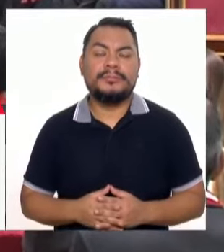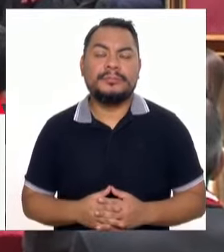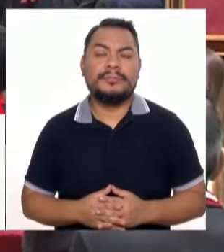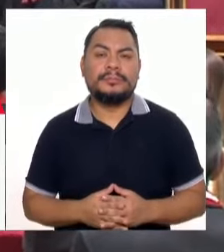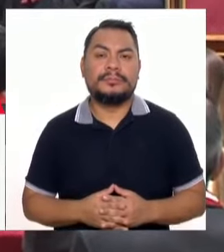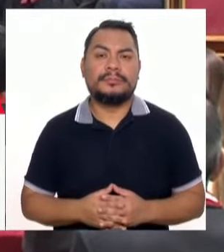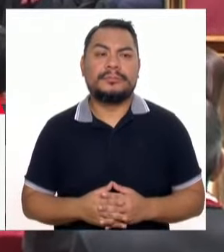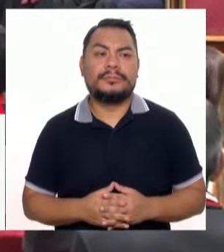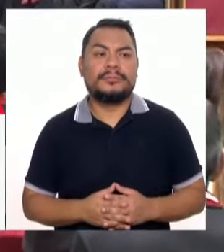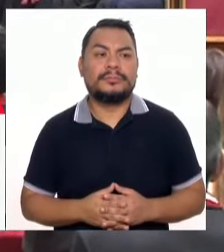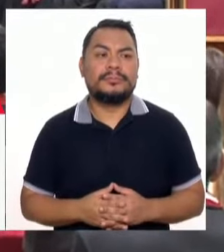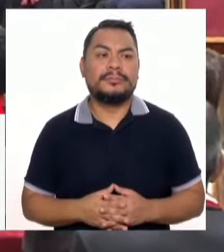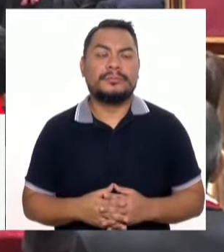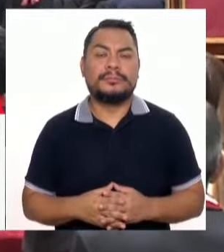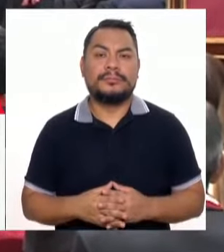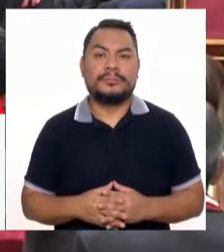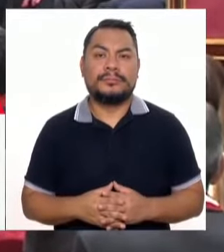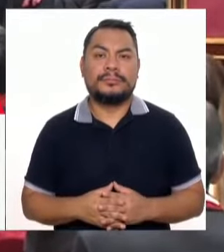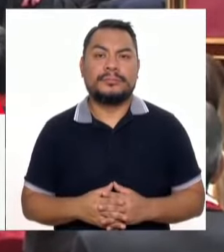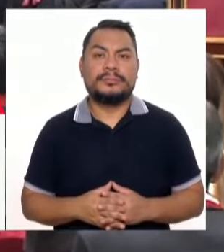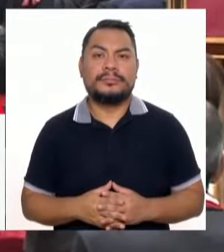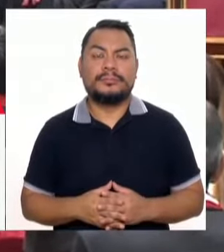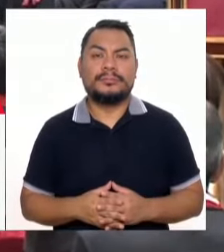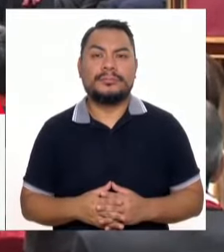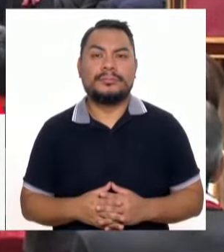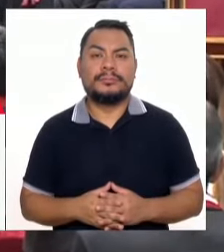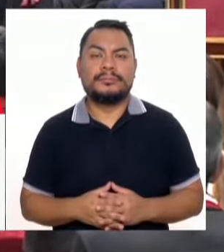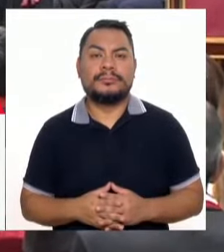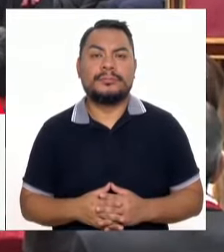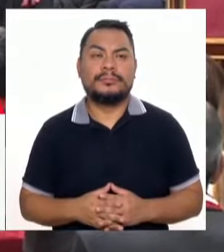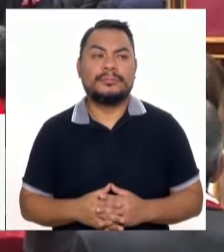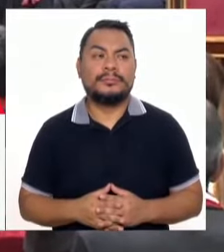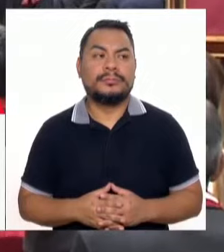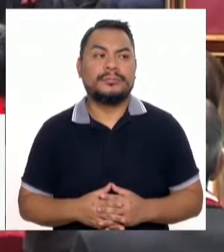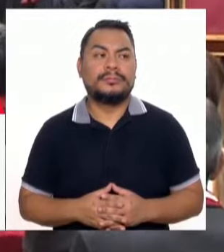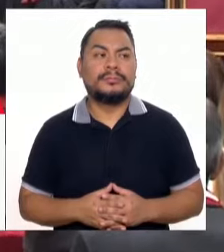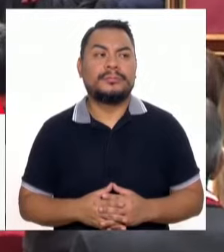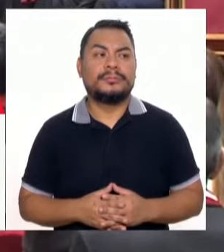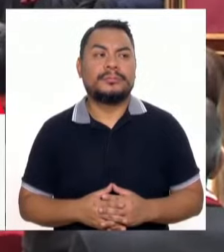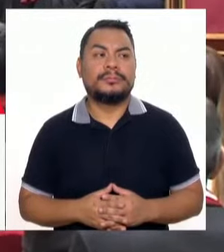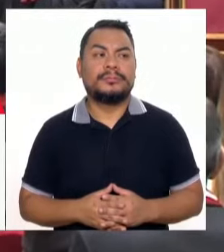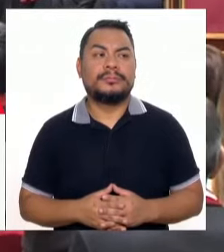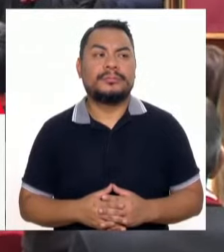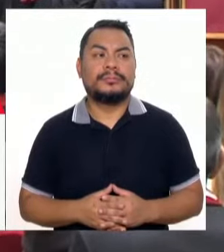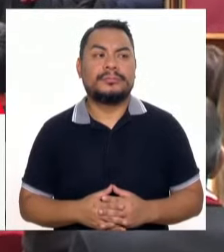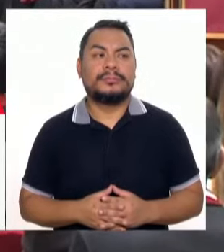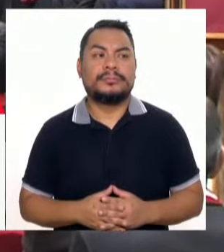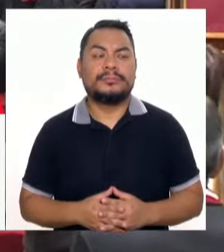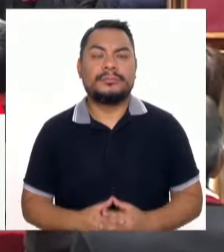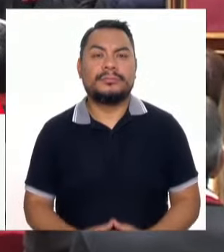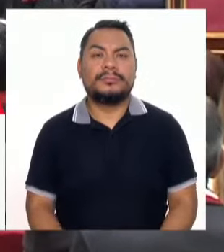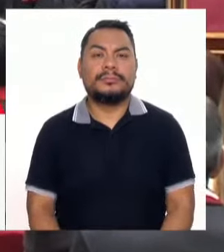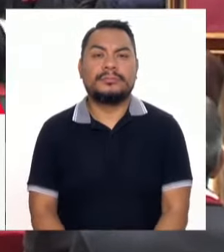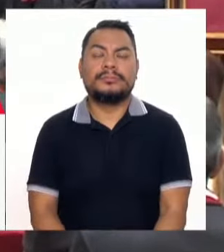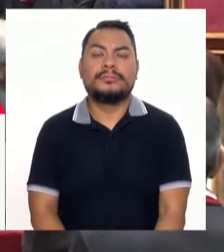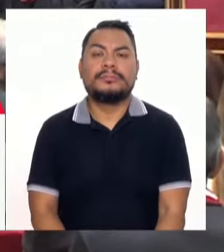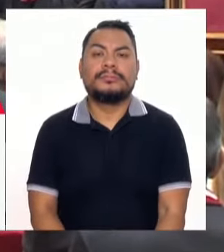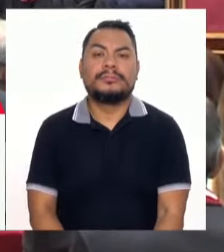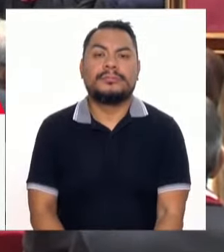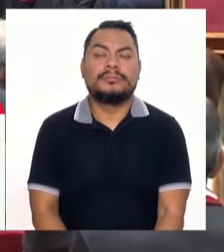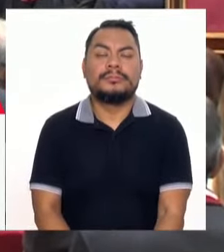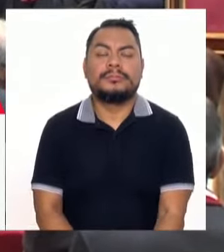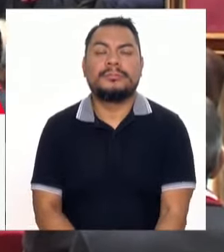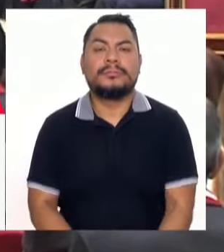juez y la jueza, anuncio la palabra a cargo de la excelentísima señora Dina